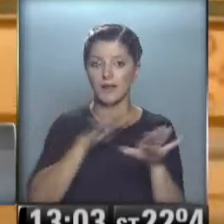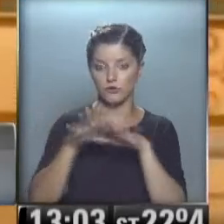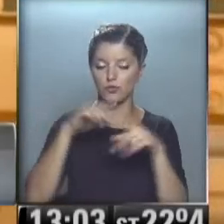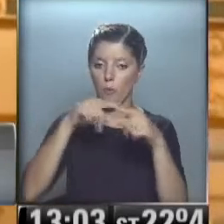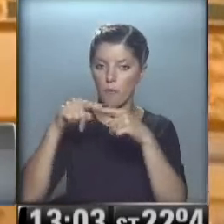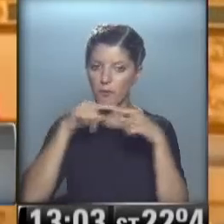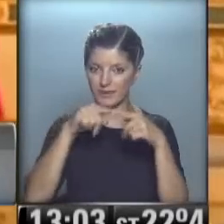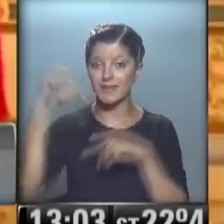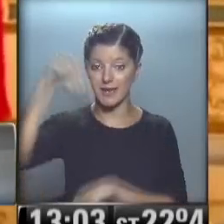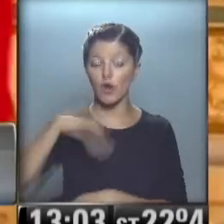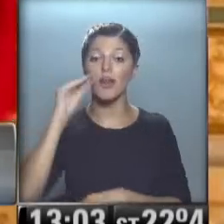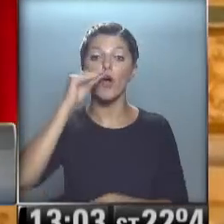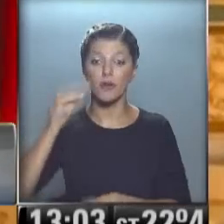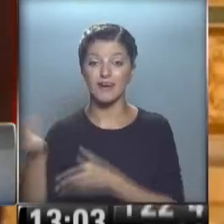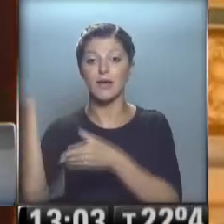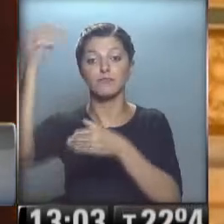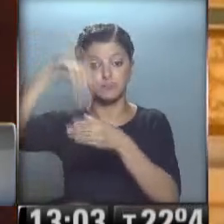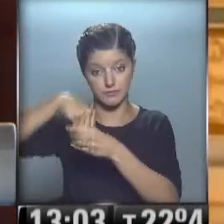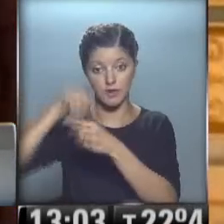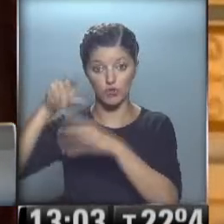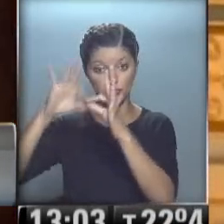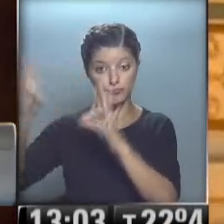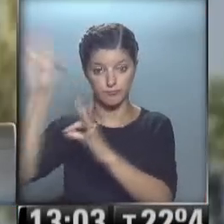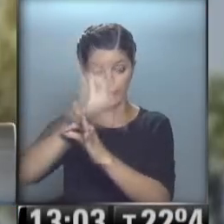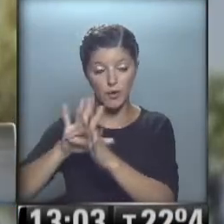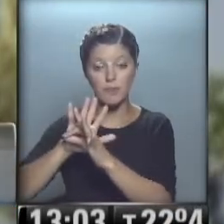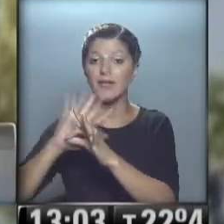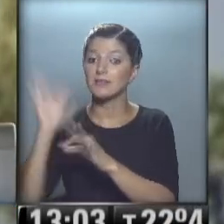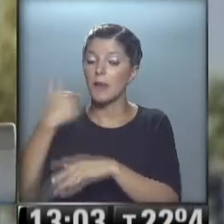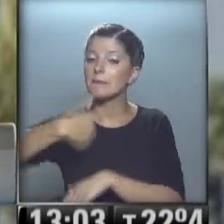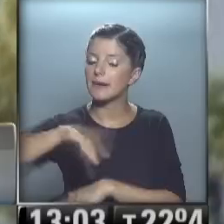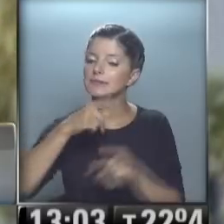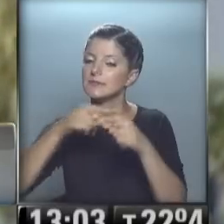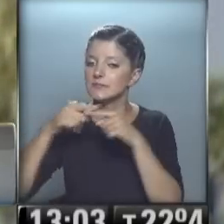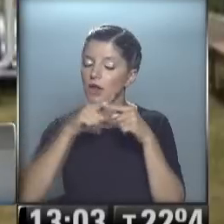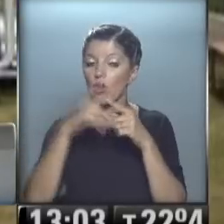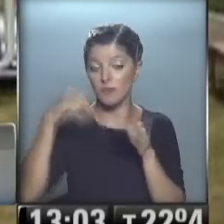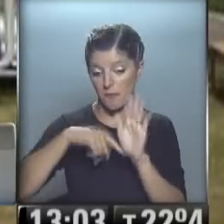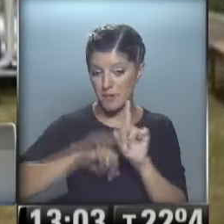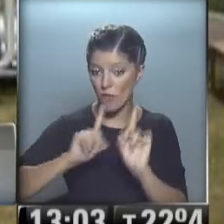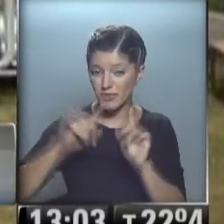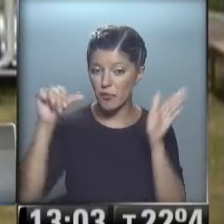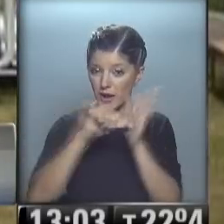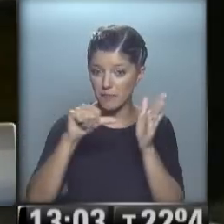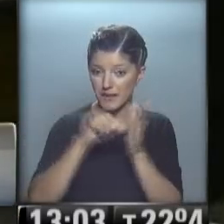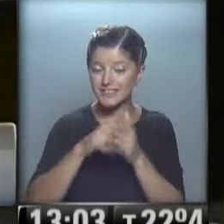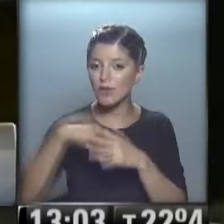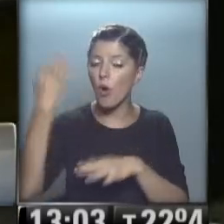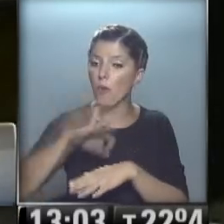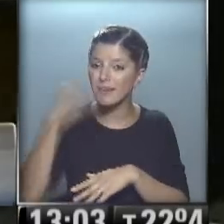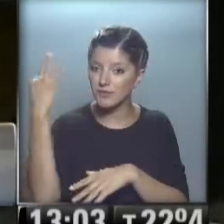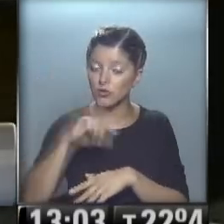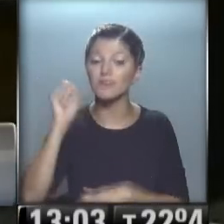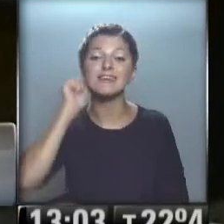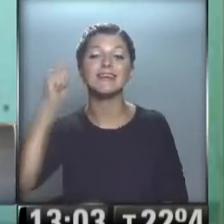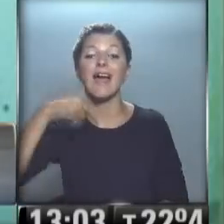políticas del ingreso de Ucrania al bloque regional están en pleno debate en un país que es intermediario obligado del gas